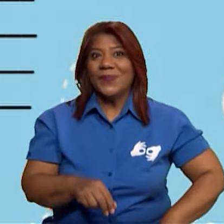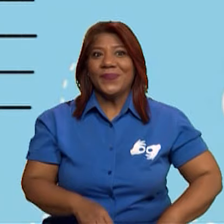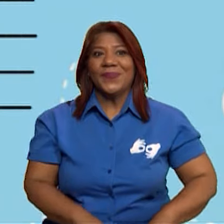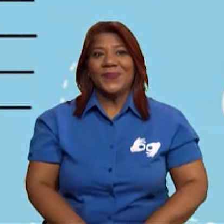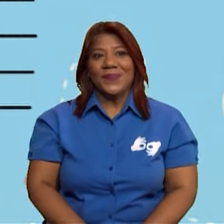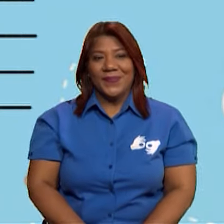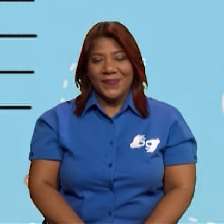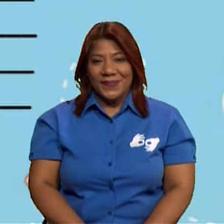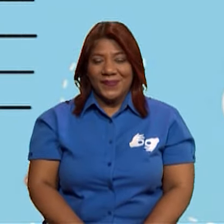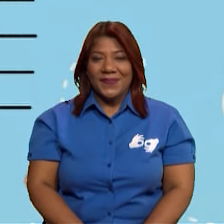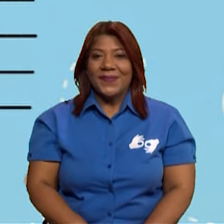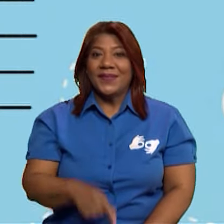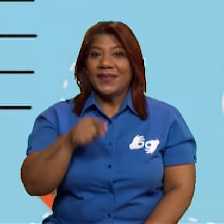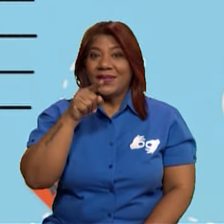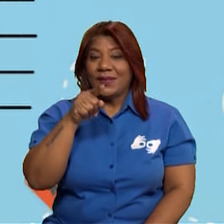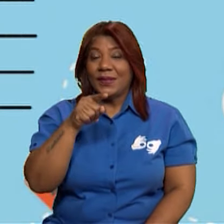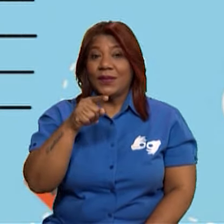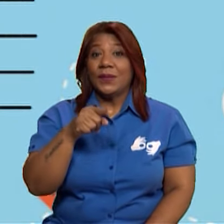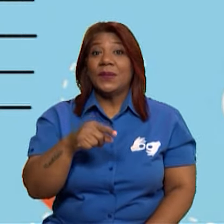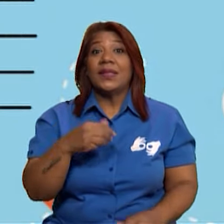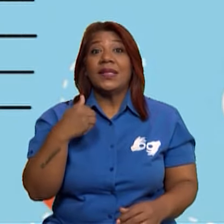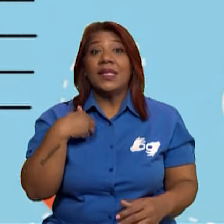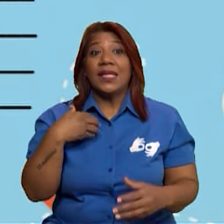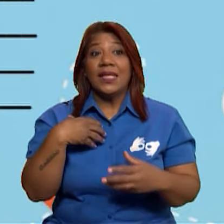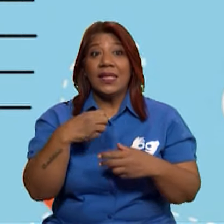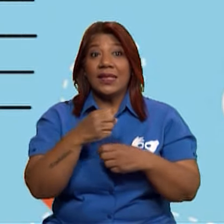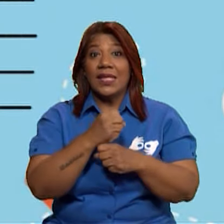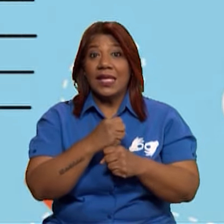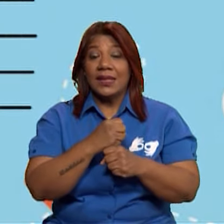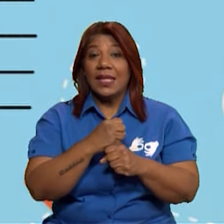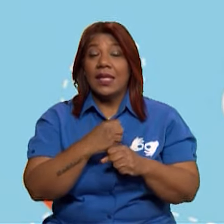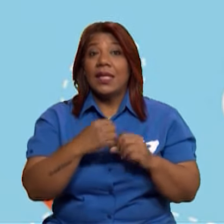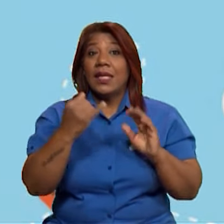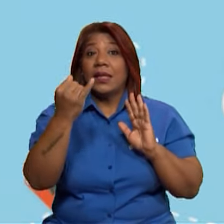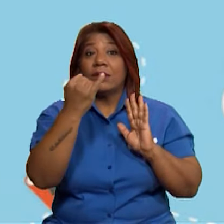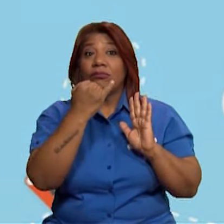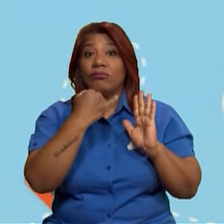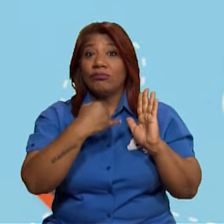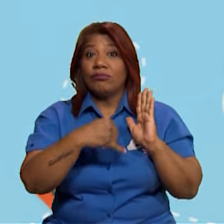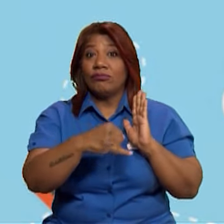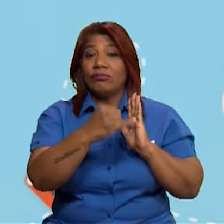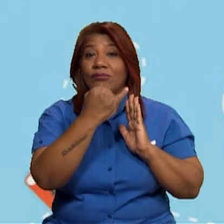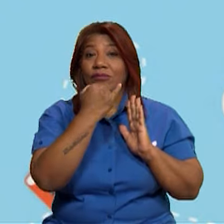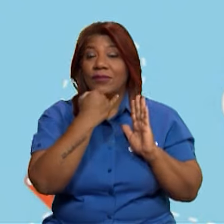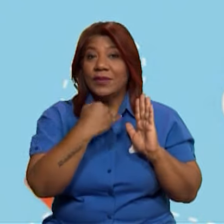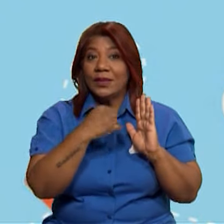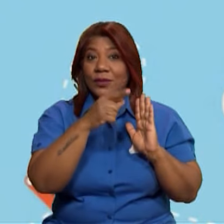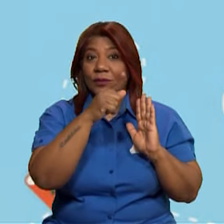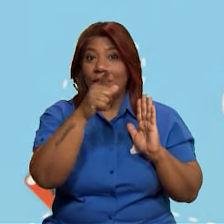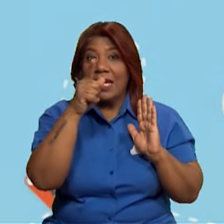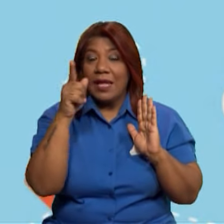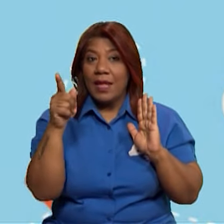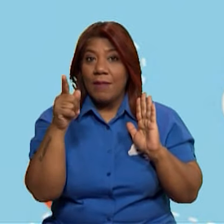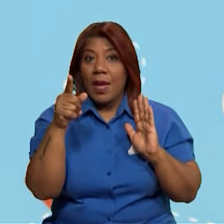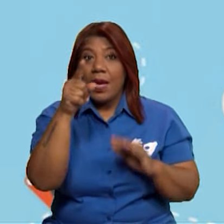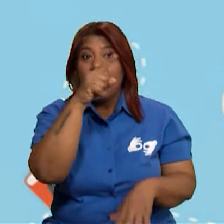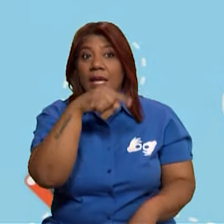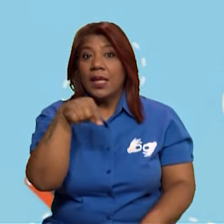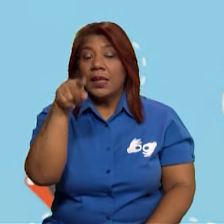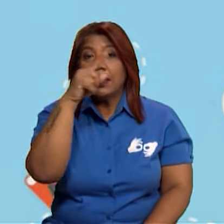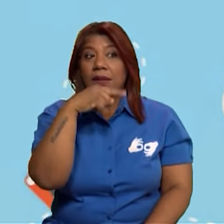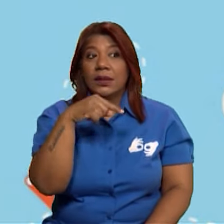final puedes también pintar el círculo rojo lo que consideres buenos hábitos y de verde